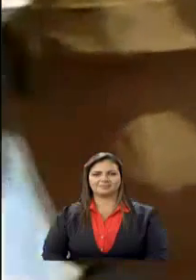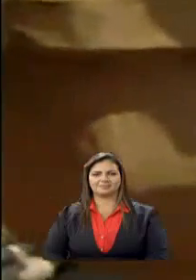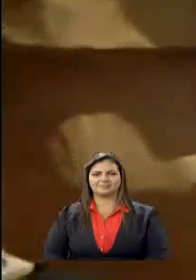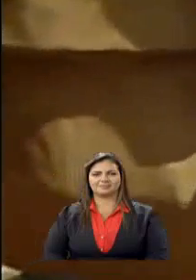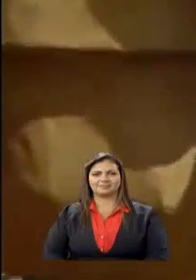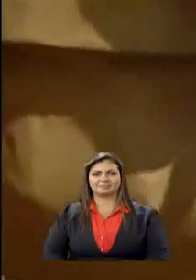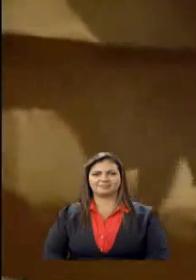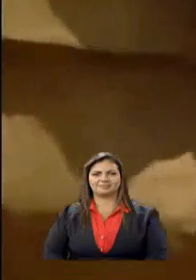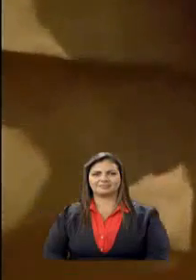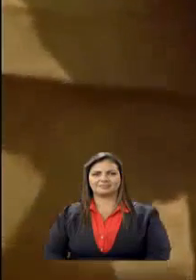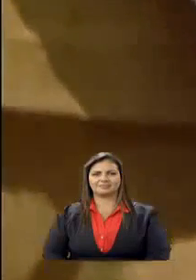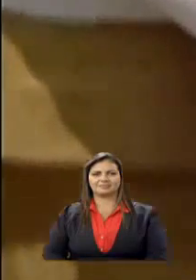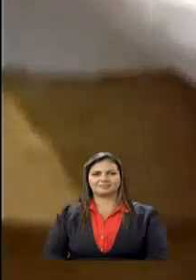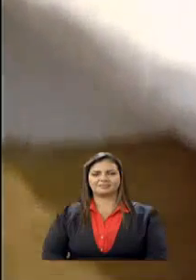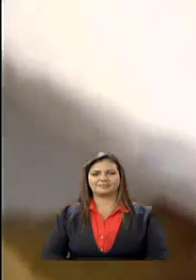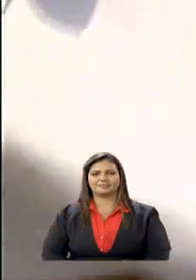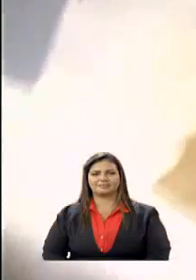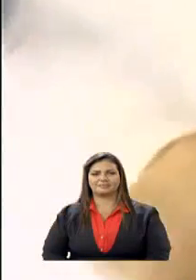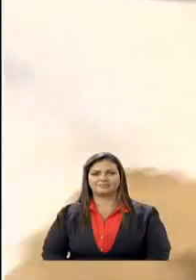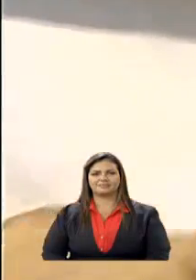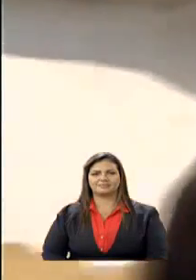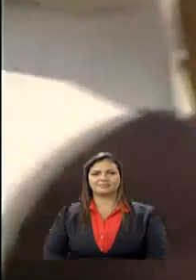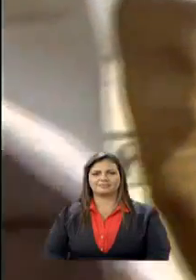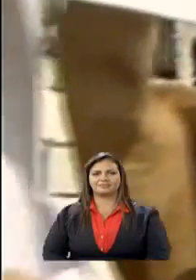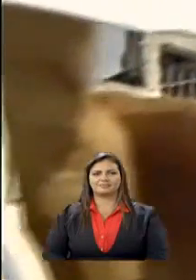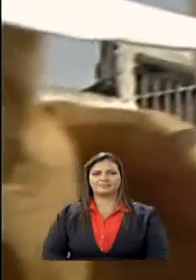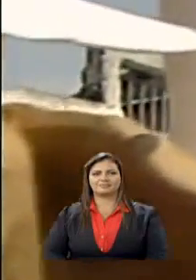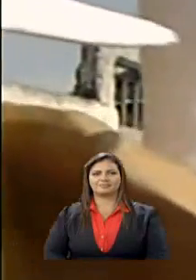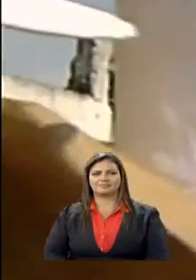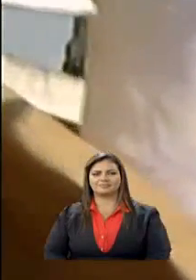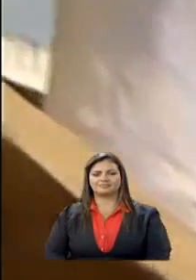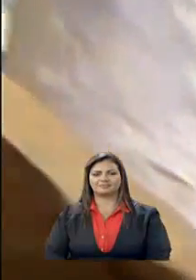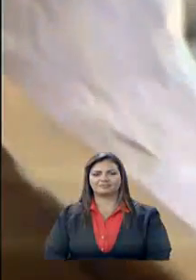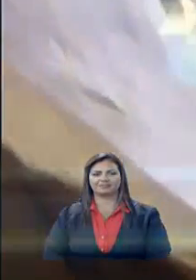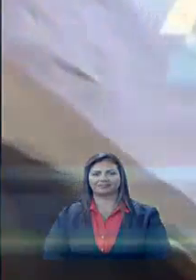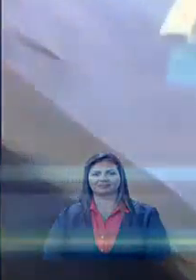cosas muy feas. Ay, yo no olvido al año viejo, porque me ha dejado cosas muy feas.